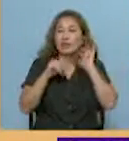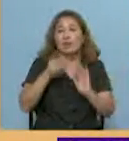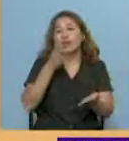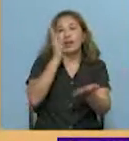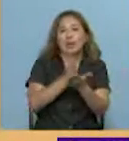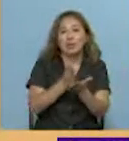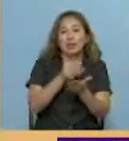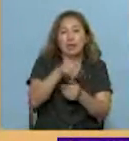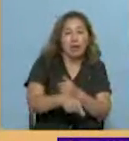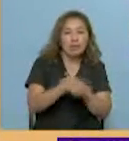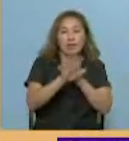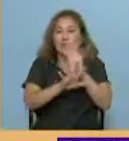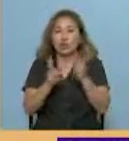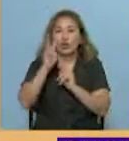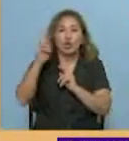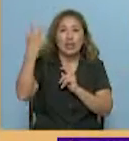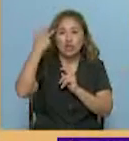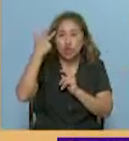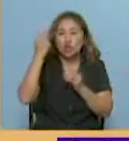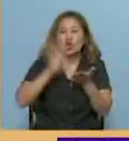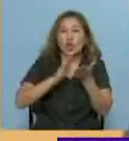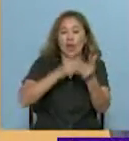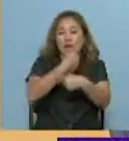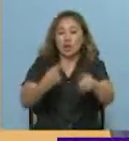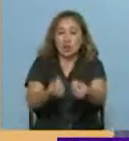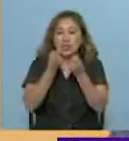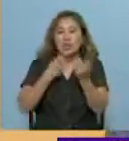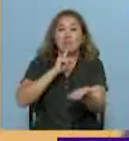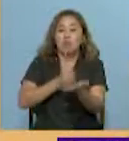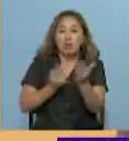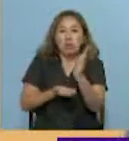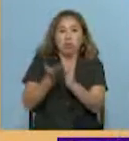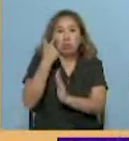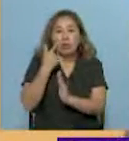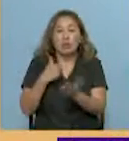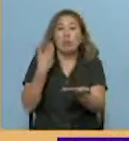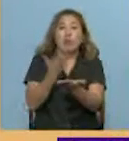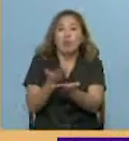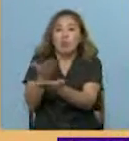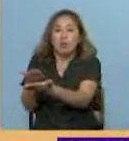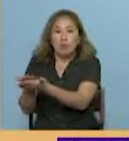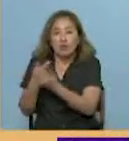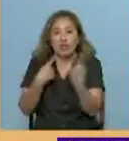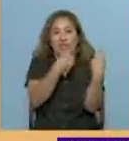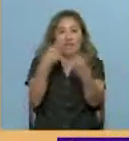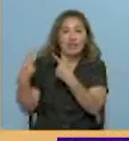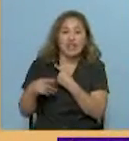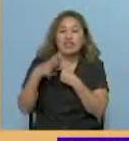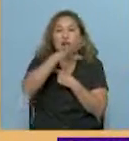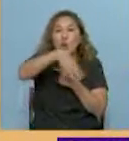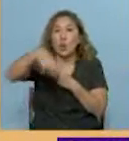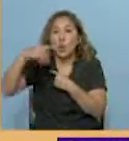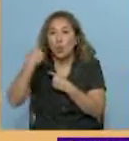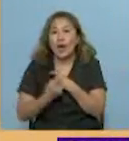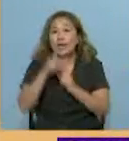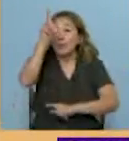a mitad de año con el tema de los costos el tema de las tarifas deben ir planteando por diferentes ámbitos diferentes